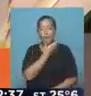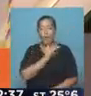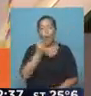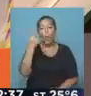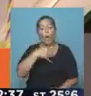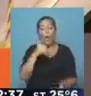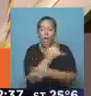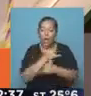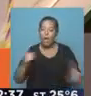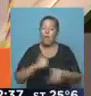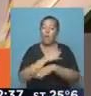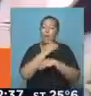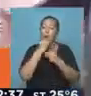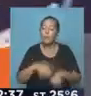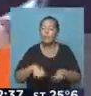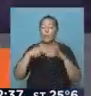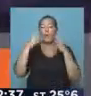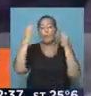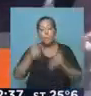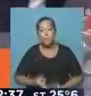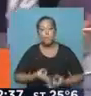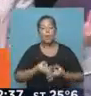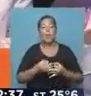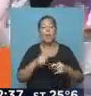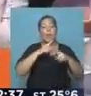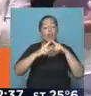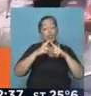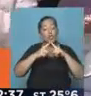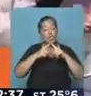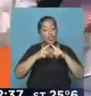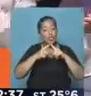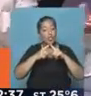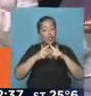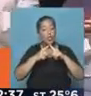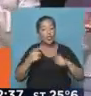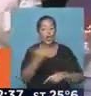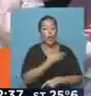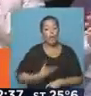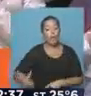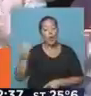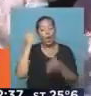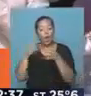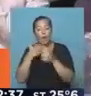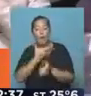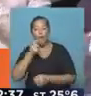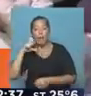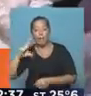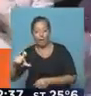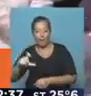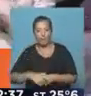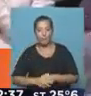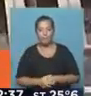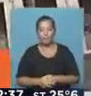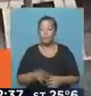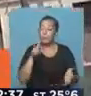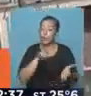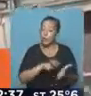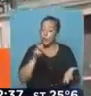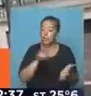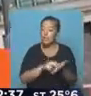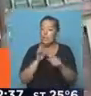se anunció el inicio formal de las negociaciones entre el gobierno y el ejército de liberación nacional la noticia quedó